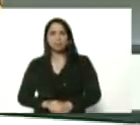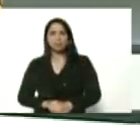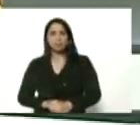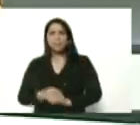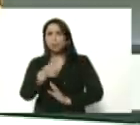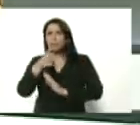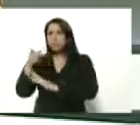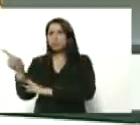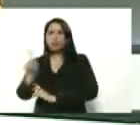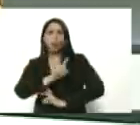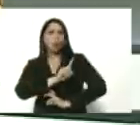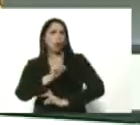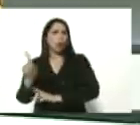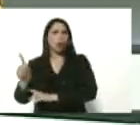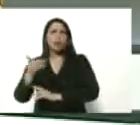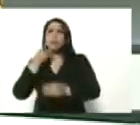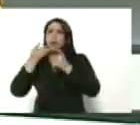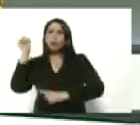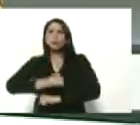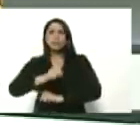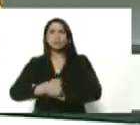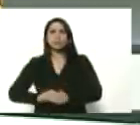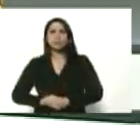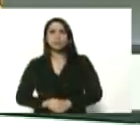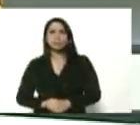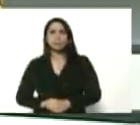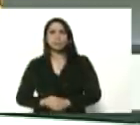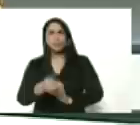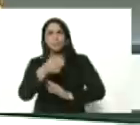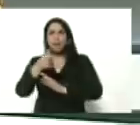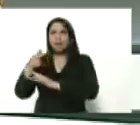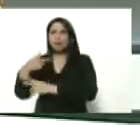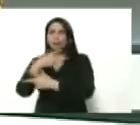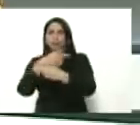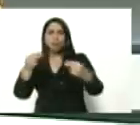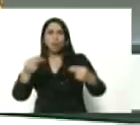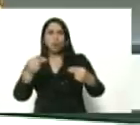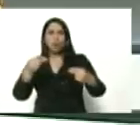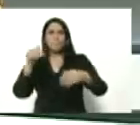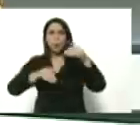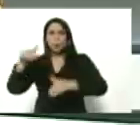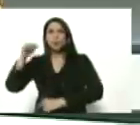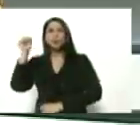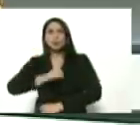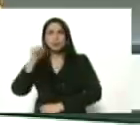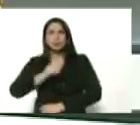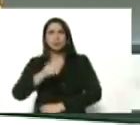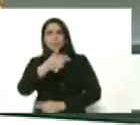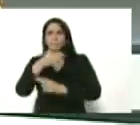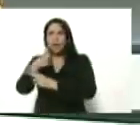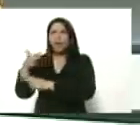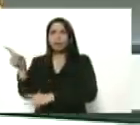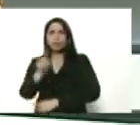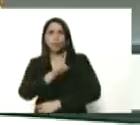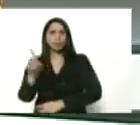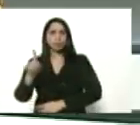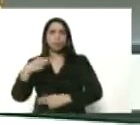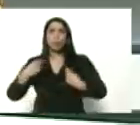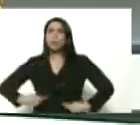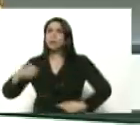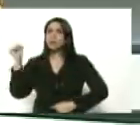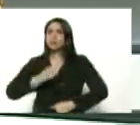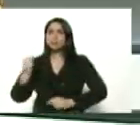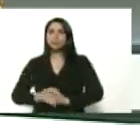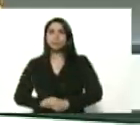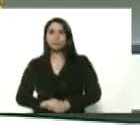Balas no, diálogo sí. Balas no, votos sí. Balas no, humanidad sí.